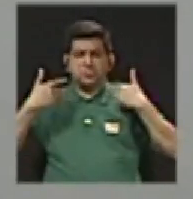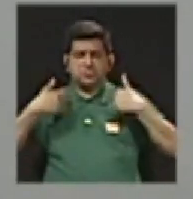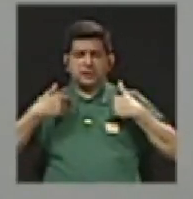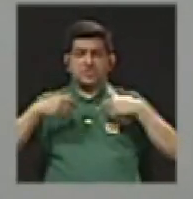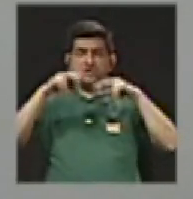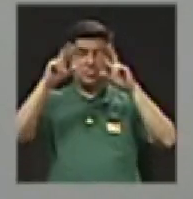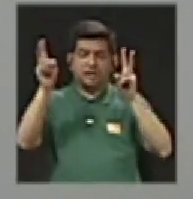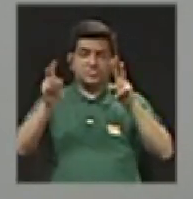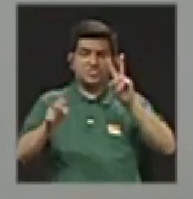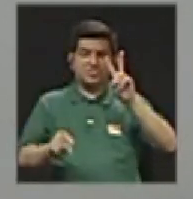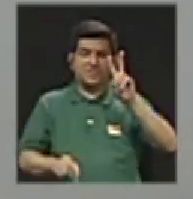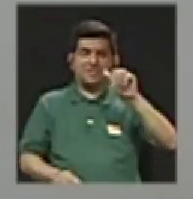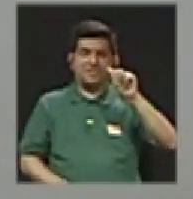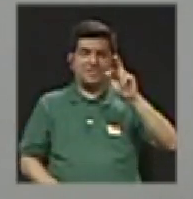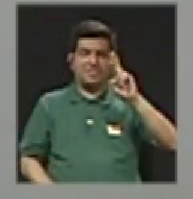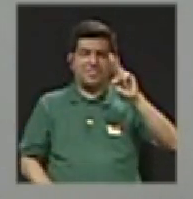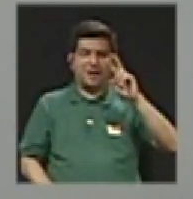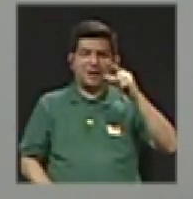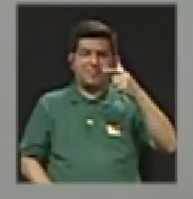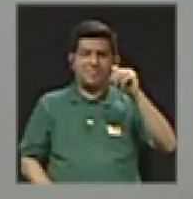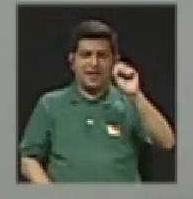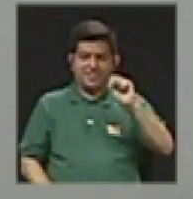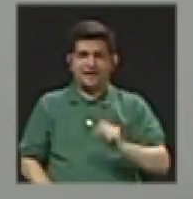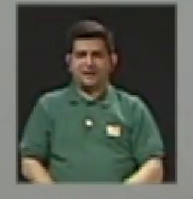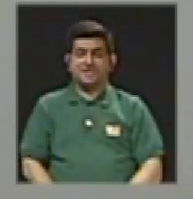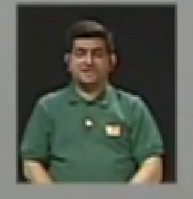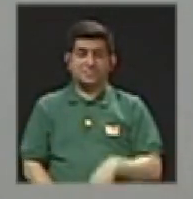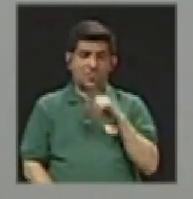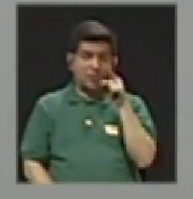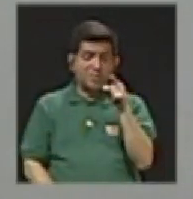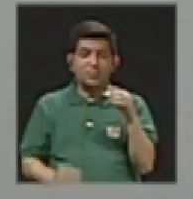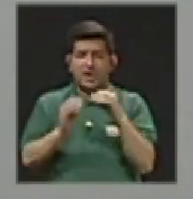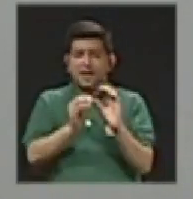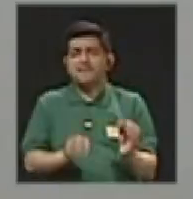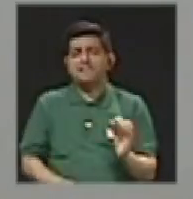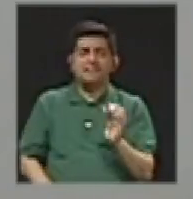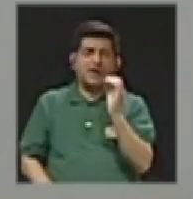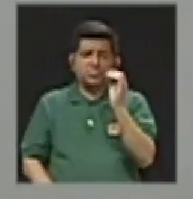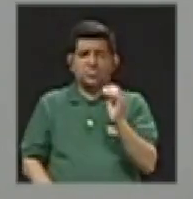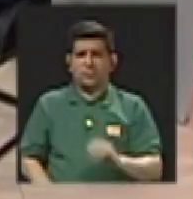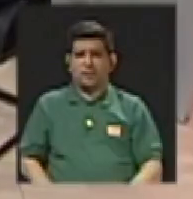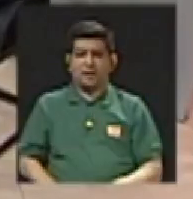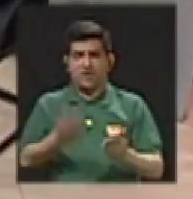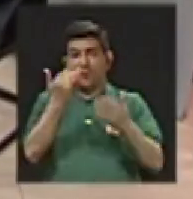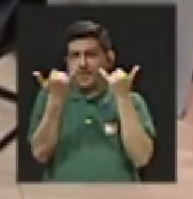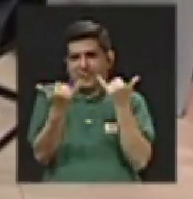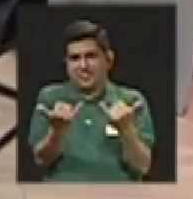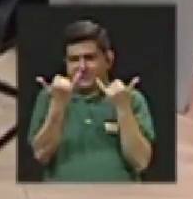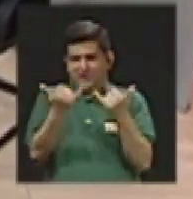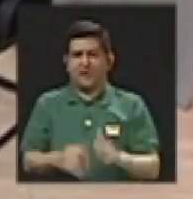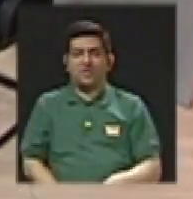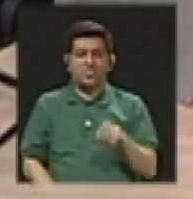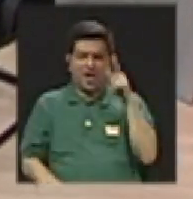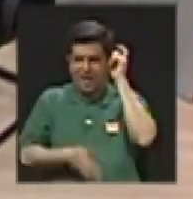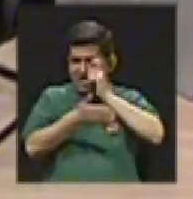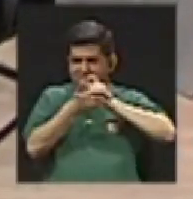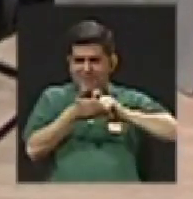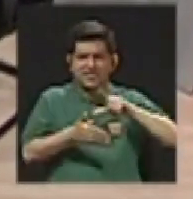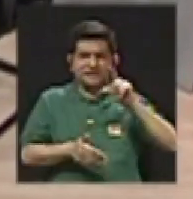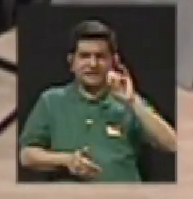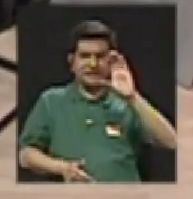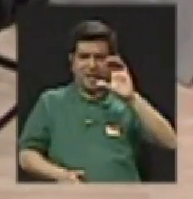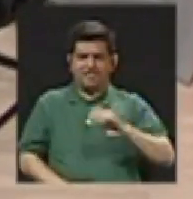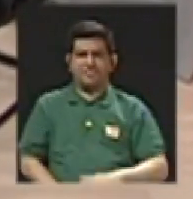los Vargas, porque don Henry, cuando era un poco más joven, de lo joven que es, hizo una tesis de